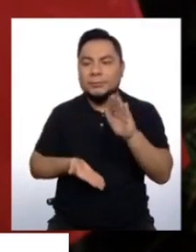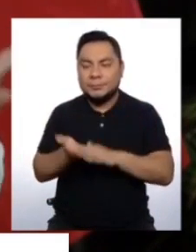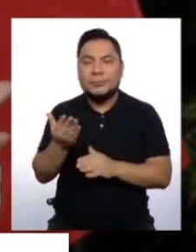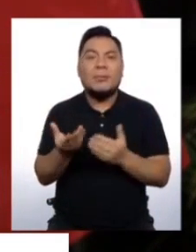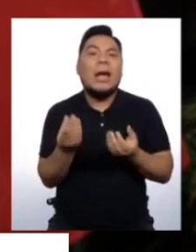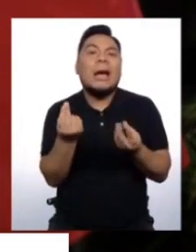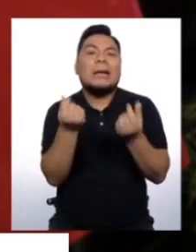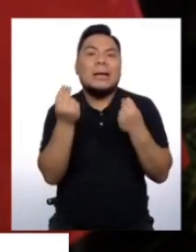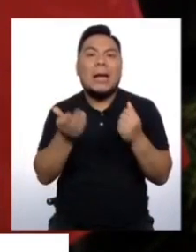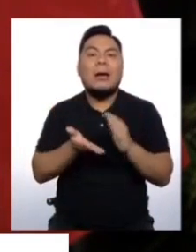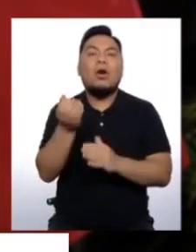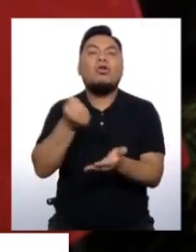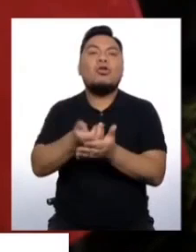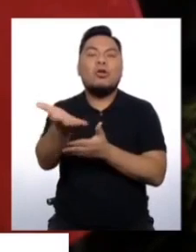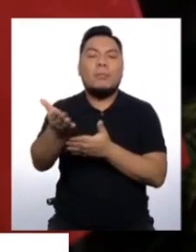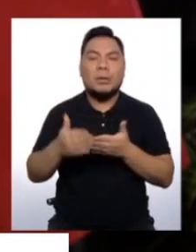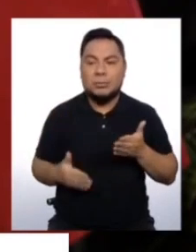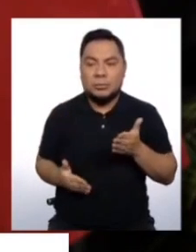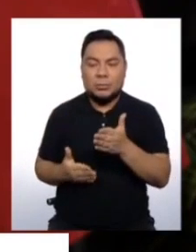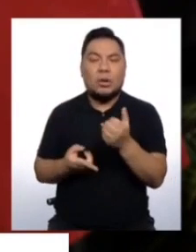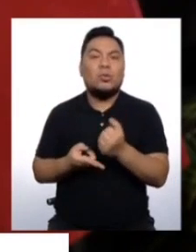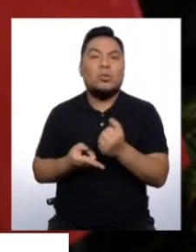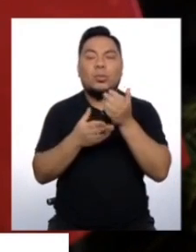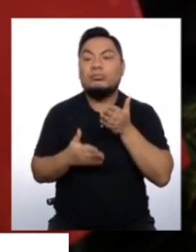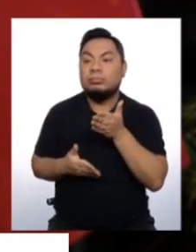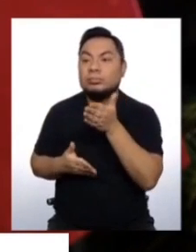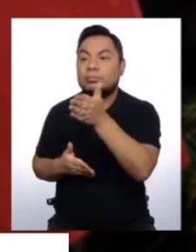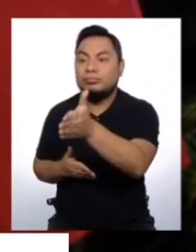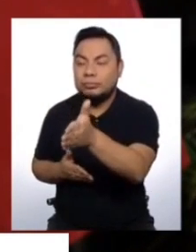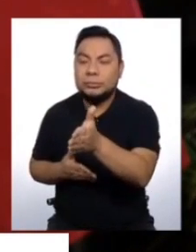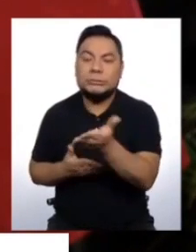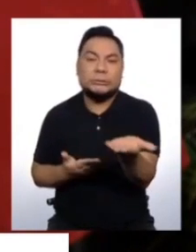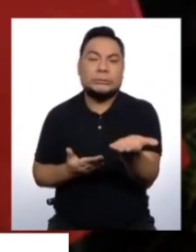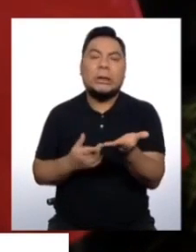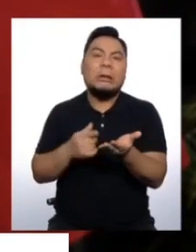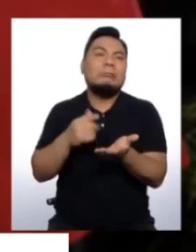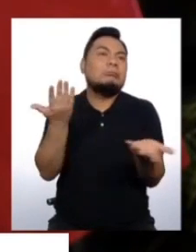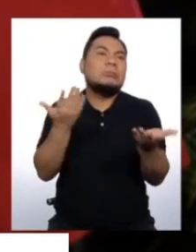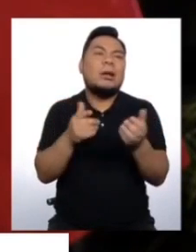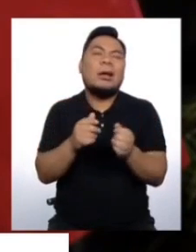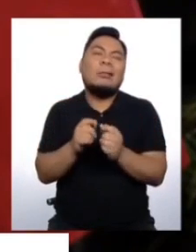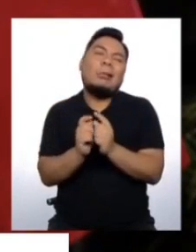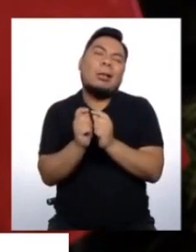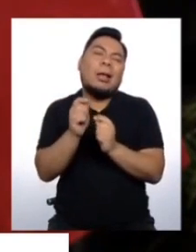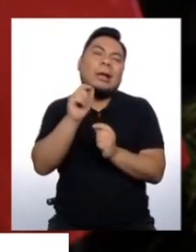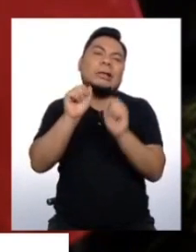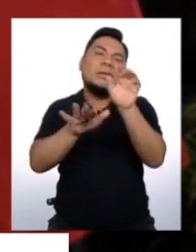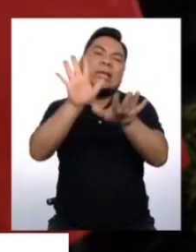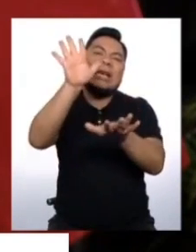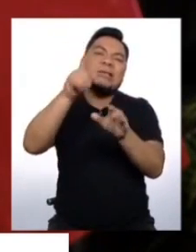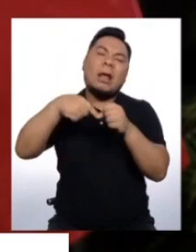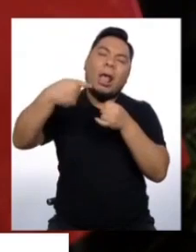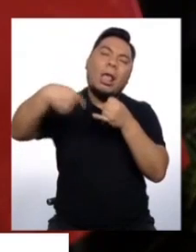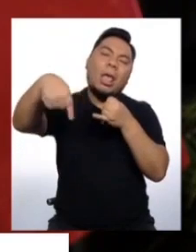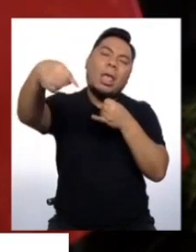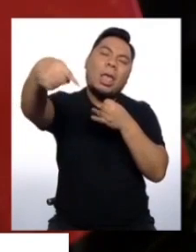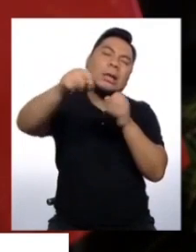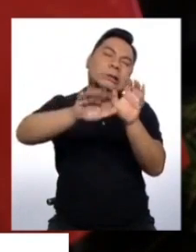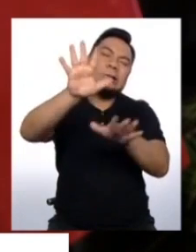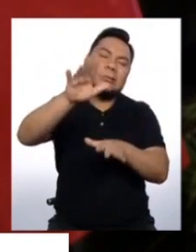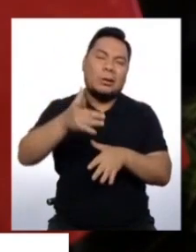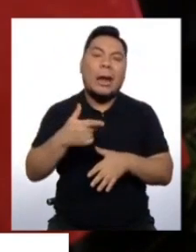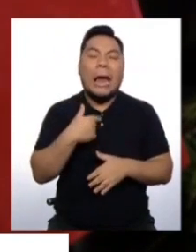más rápida tu compra, más segura tu compra. Pero no es una facilidad para que le saques la vuelta y te vas